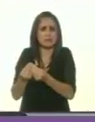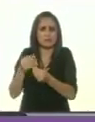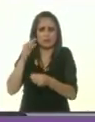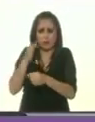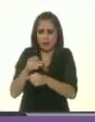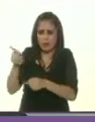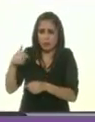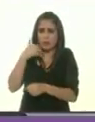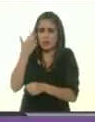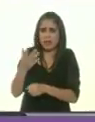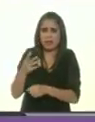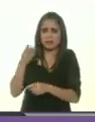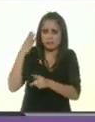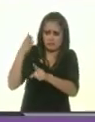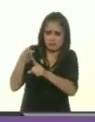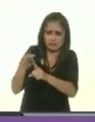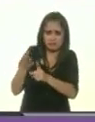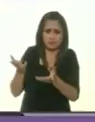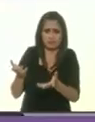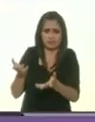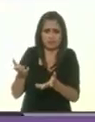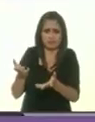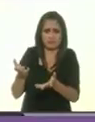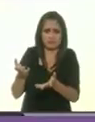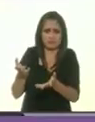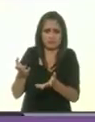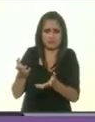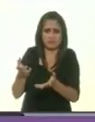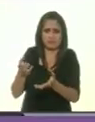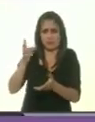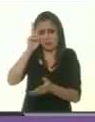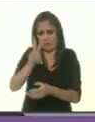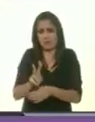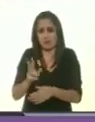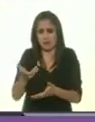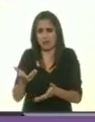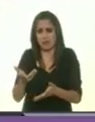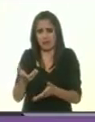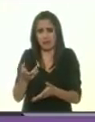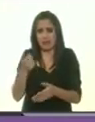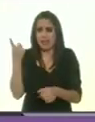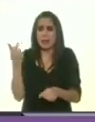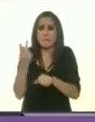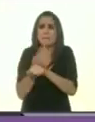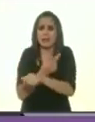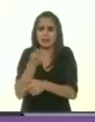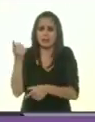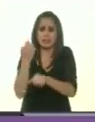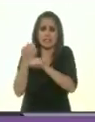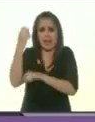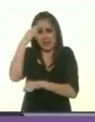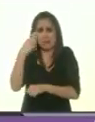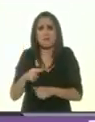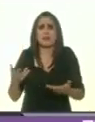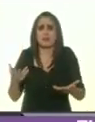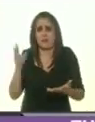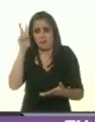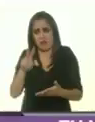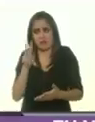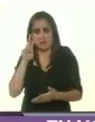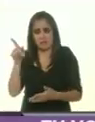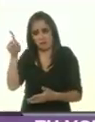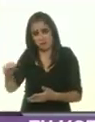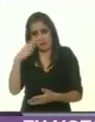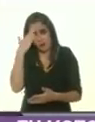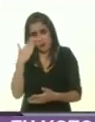camino será al final si van o no pues es que una cuestión de que su señor el estado de méxico si es una situación terrible